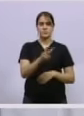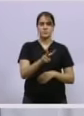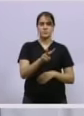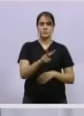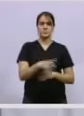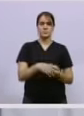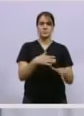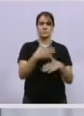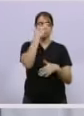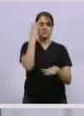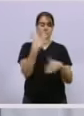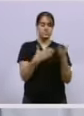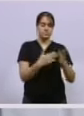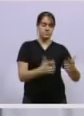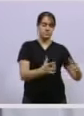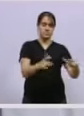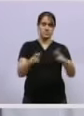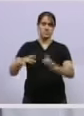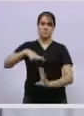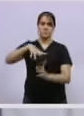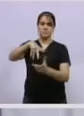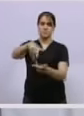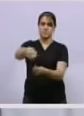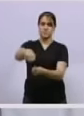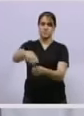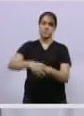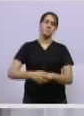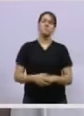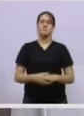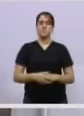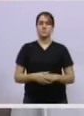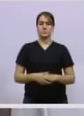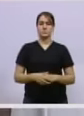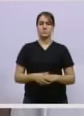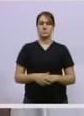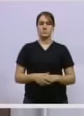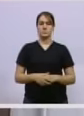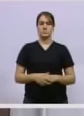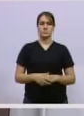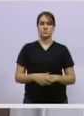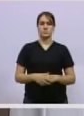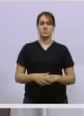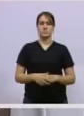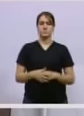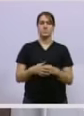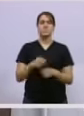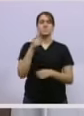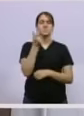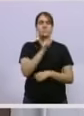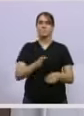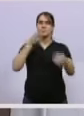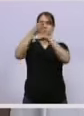de oriente y de occidente, de norte y de sur, y tomarán lugar en la mesa del reino de